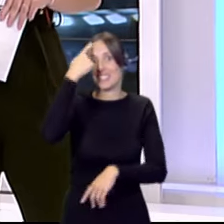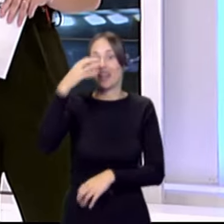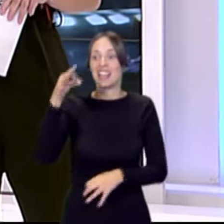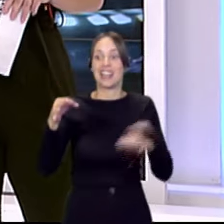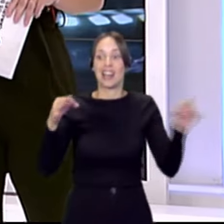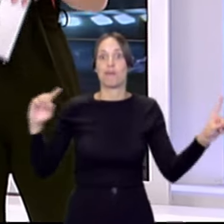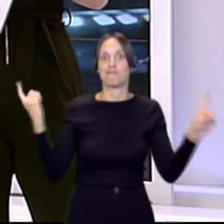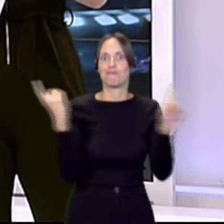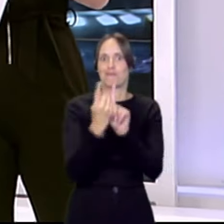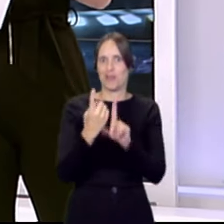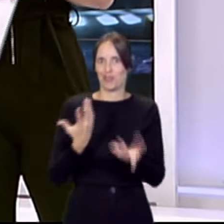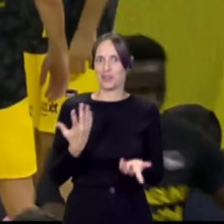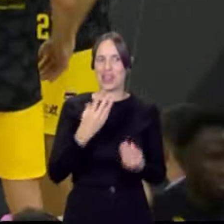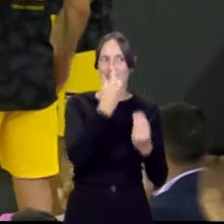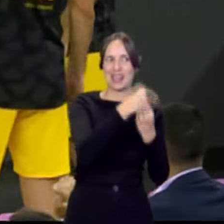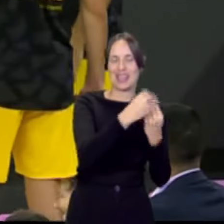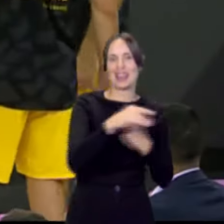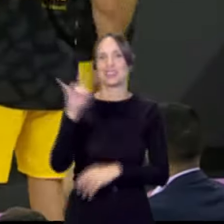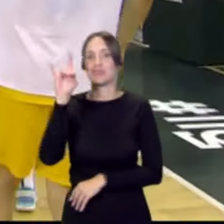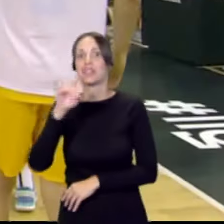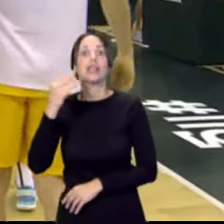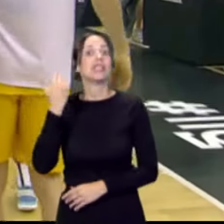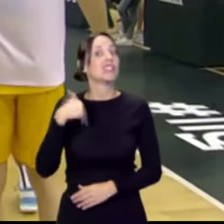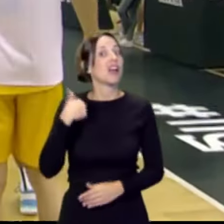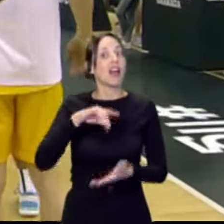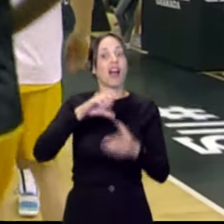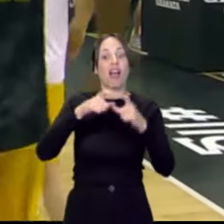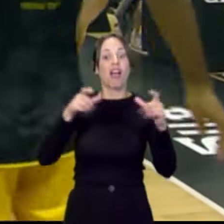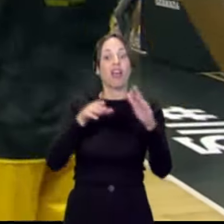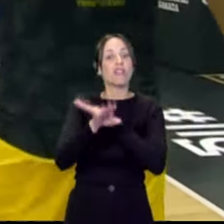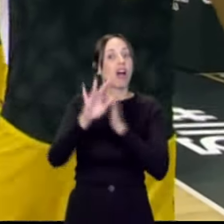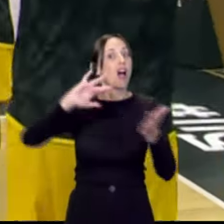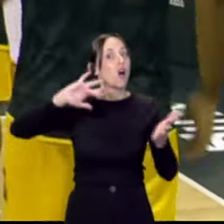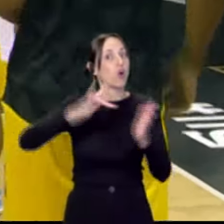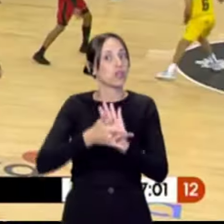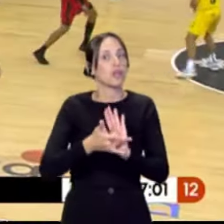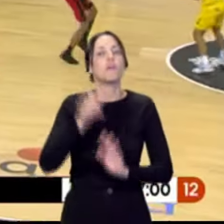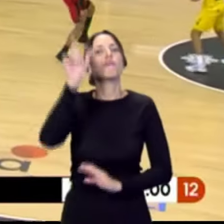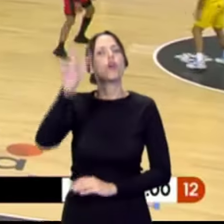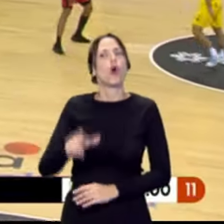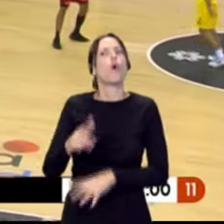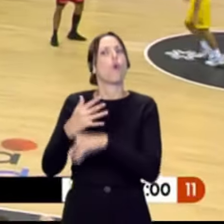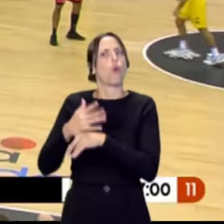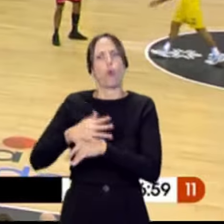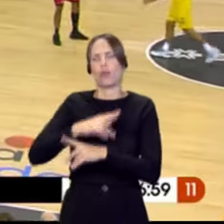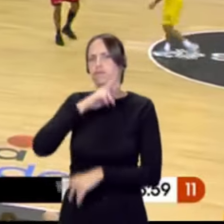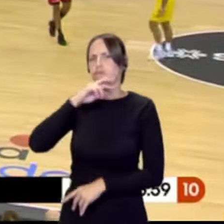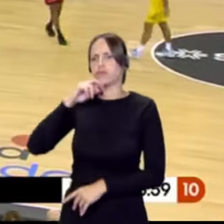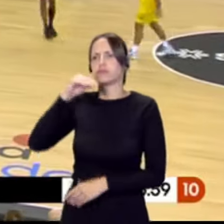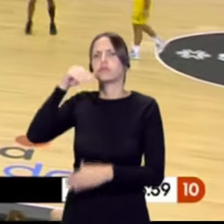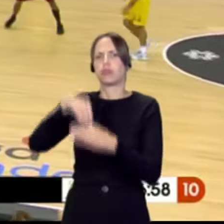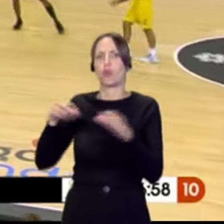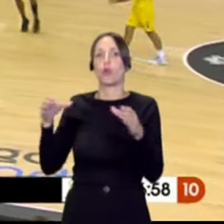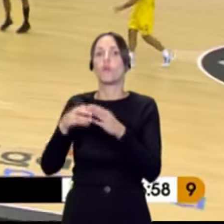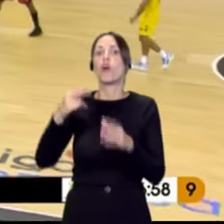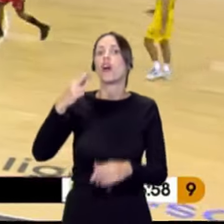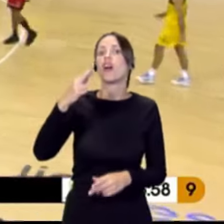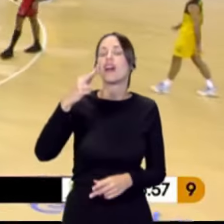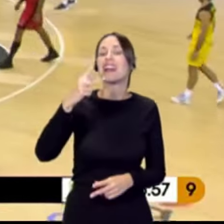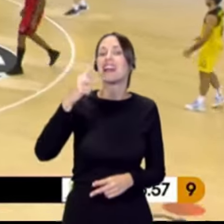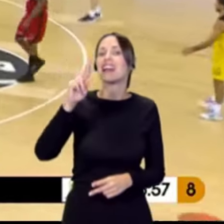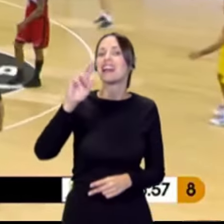el conjunto claretiano, para el que no quedan entradas en el Santiago Martín. Y hay un jugador que está siendo fundamental en la plantilla. Hablamos de David Kramer, por delante de